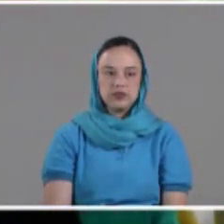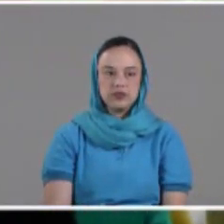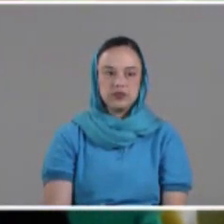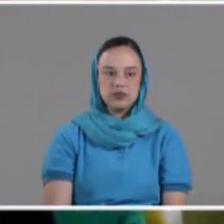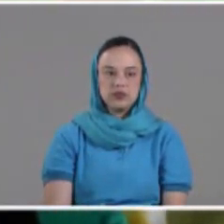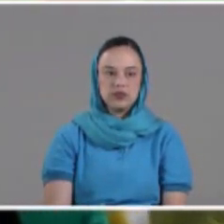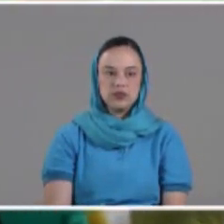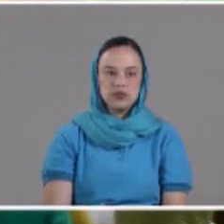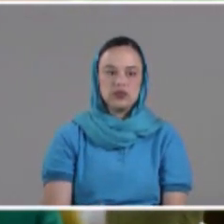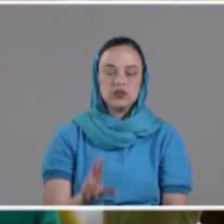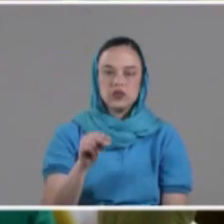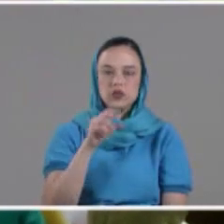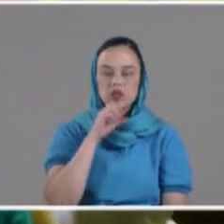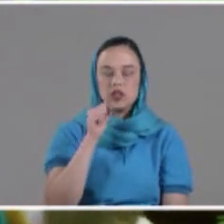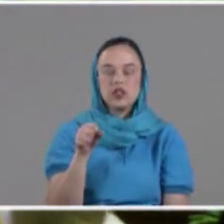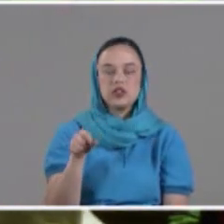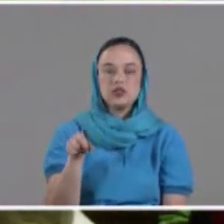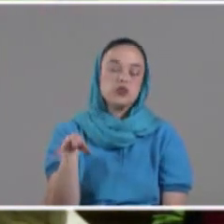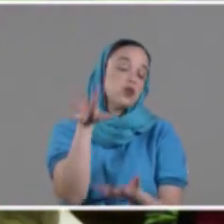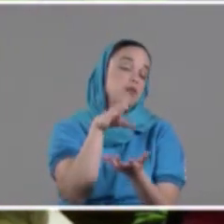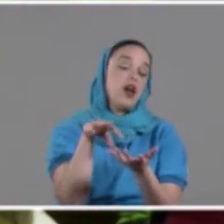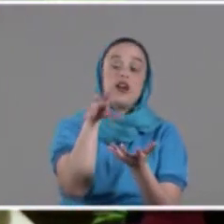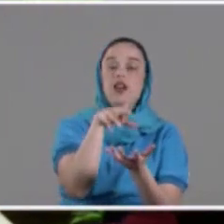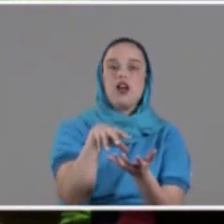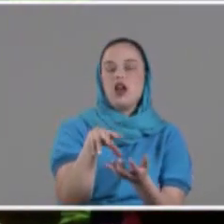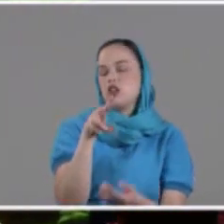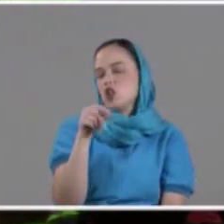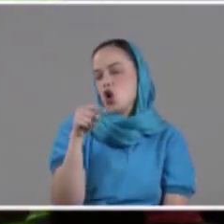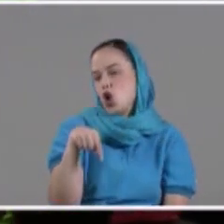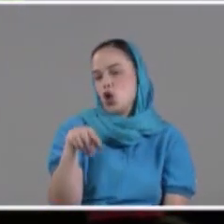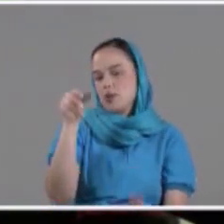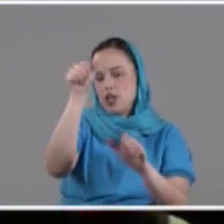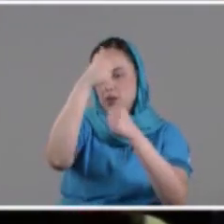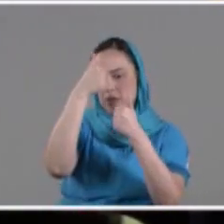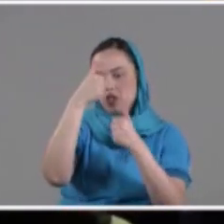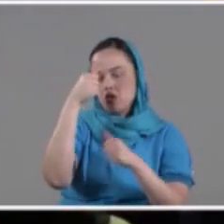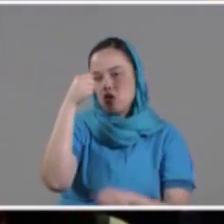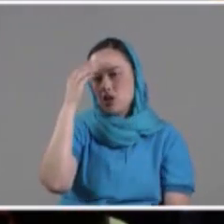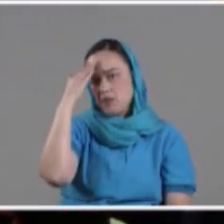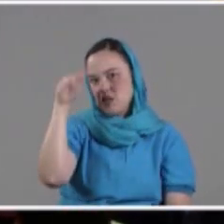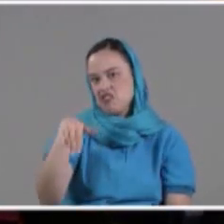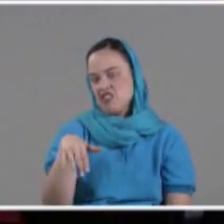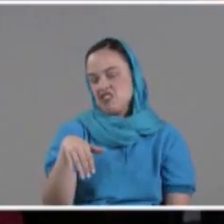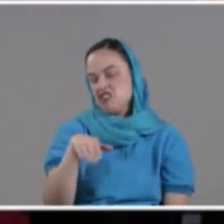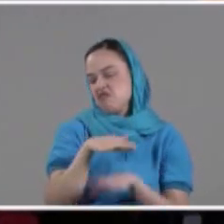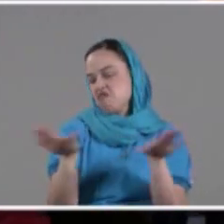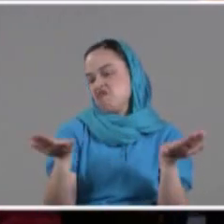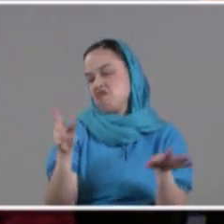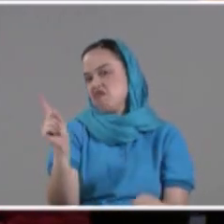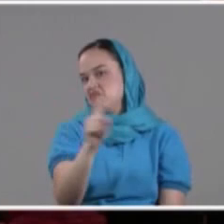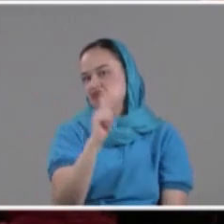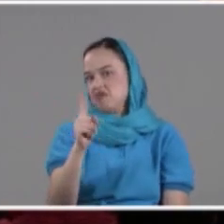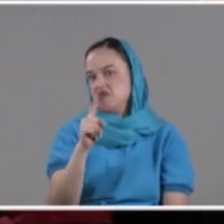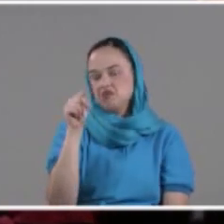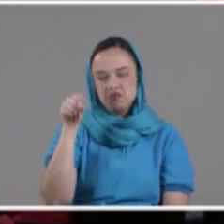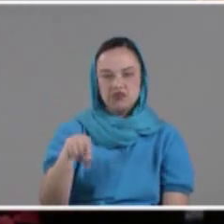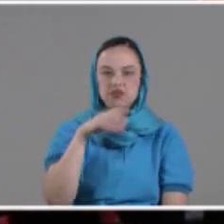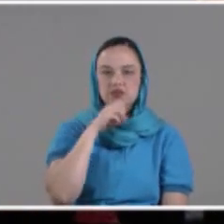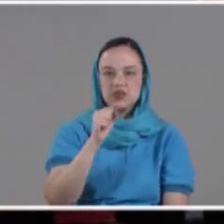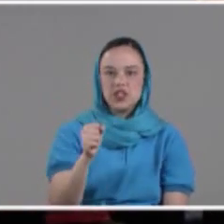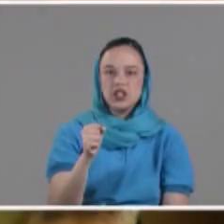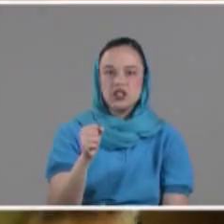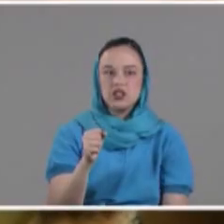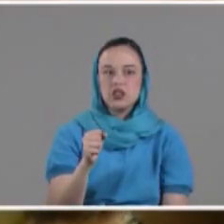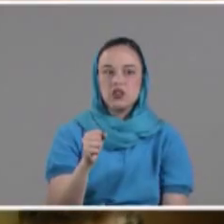tampoco eso es una cosa mágica verdad hoy me arrepiento y mañana ya se terminó no no no no no esto es un